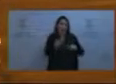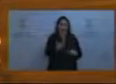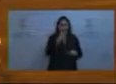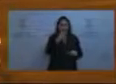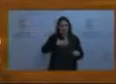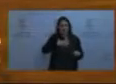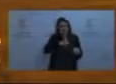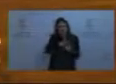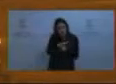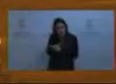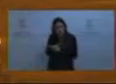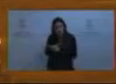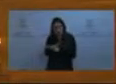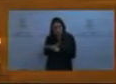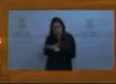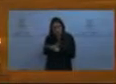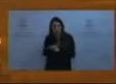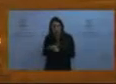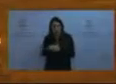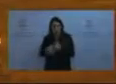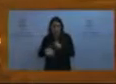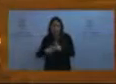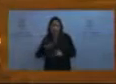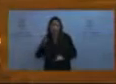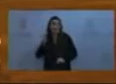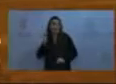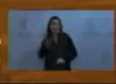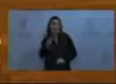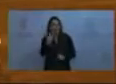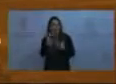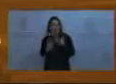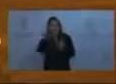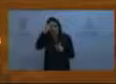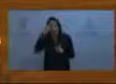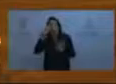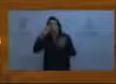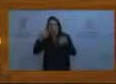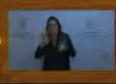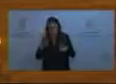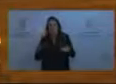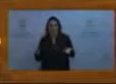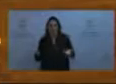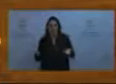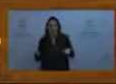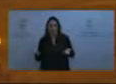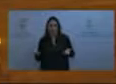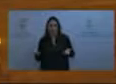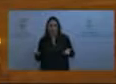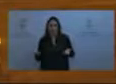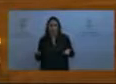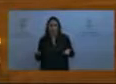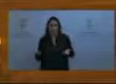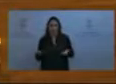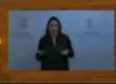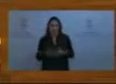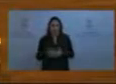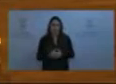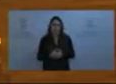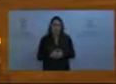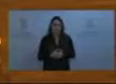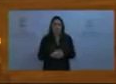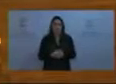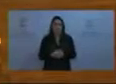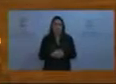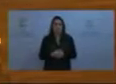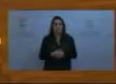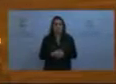vemos perjudicados a los enfermos reales de esta enfermedad, a las manifestaciones reales de esta